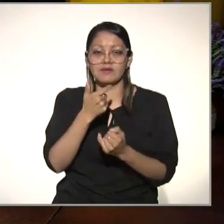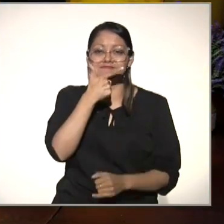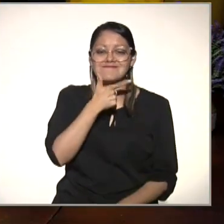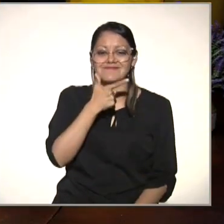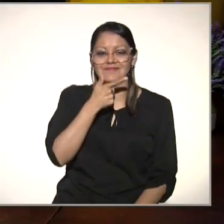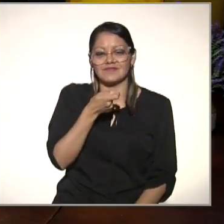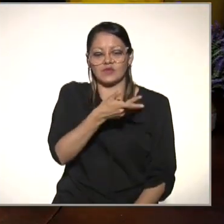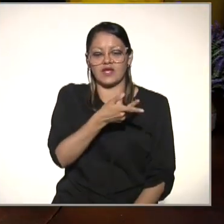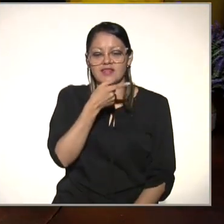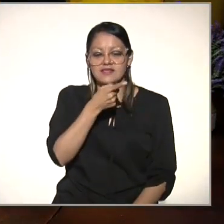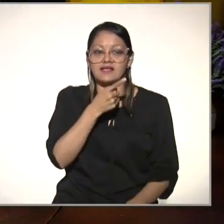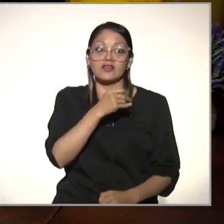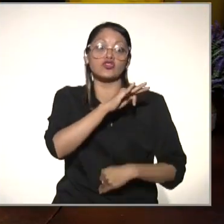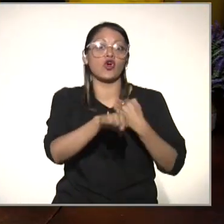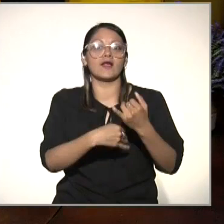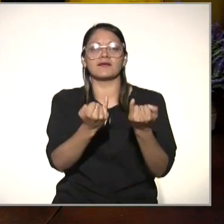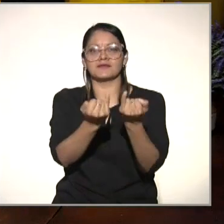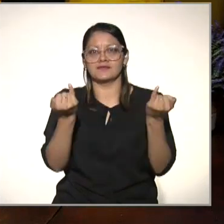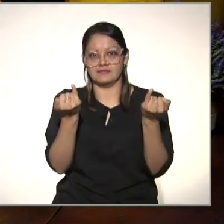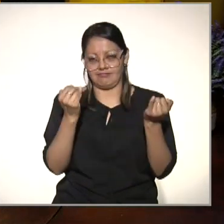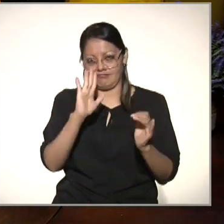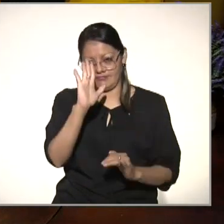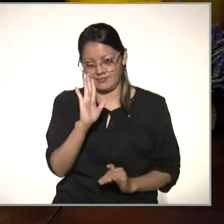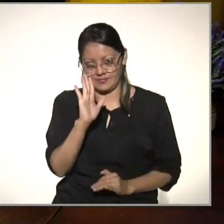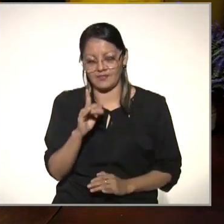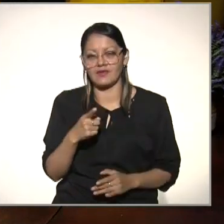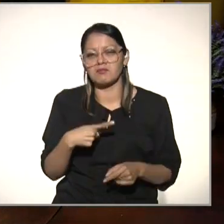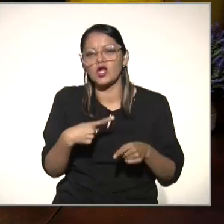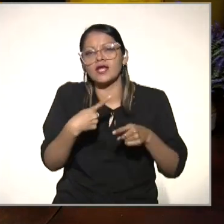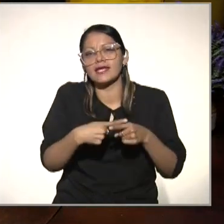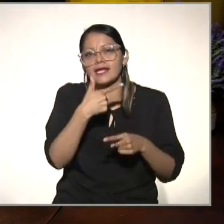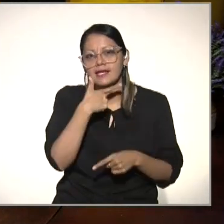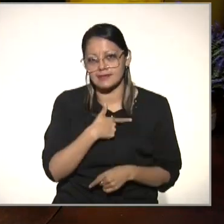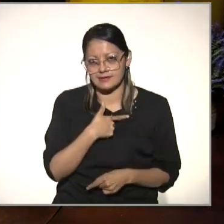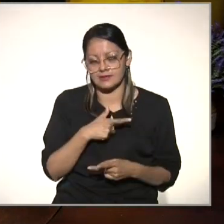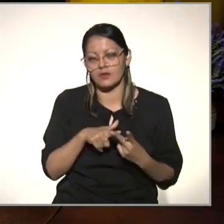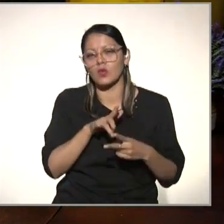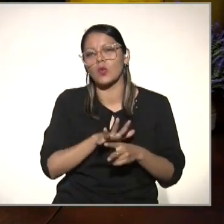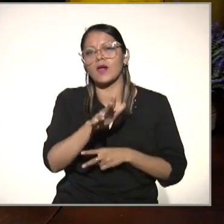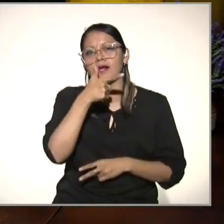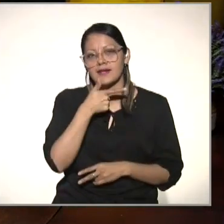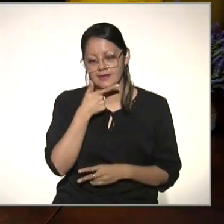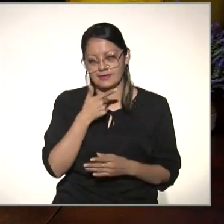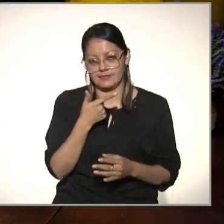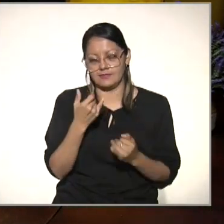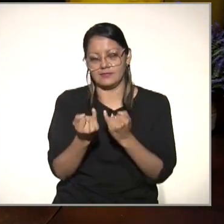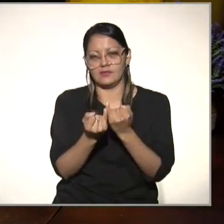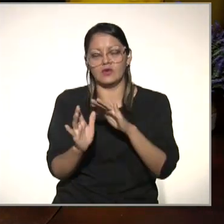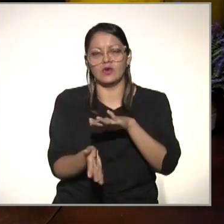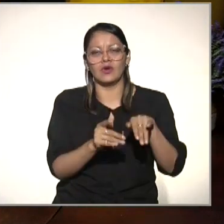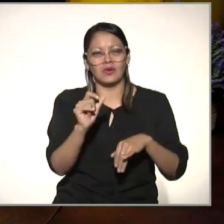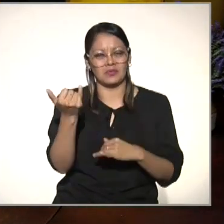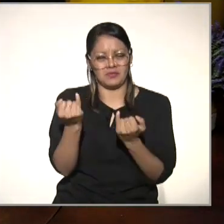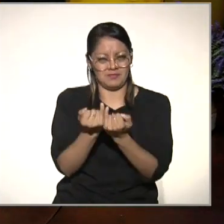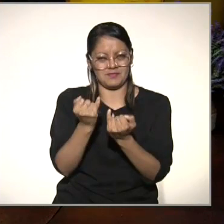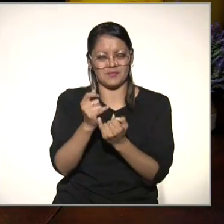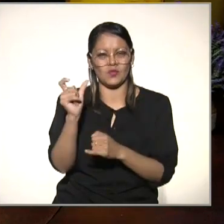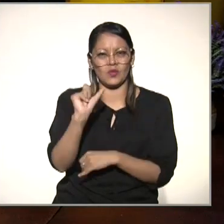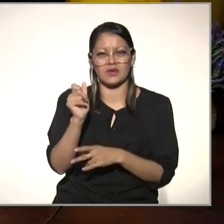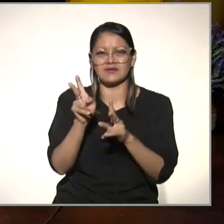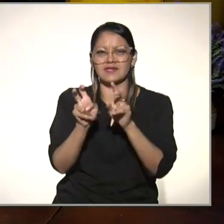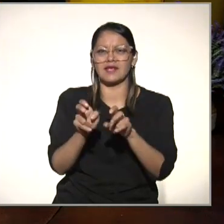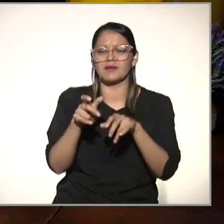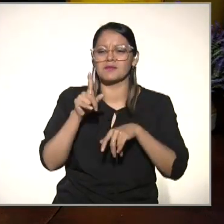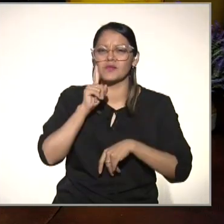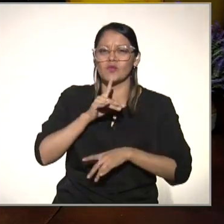lesbianas, parece que conocemos a todas. Entonces es ¿cuáles? ¿Quiénes? Esa es la primera pregunta. Y segundo, y esto pasa mucho también cuando se habla de las